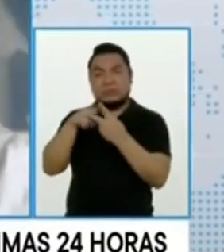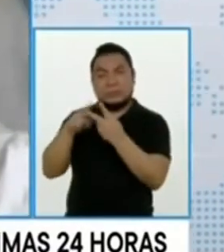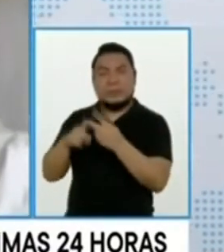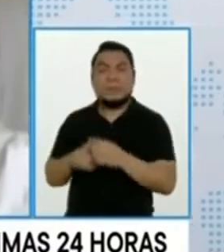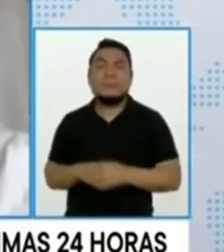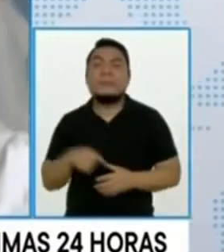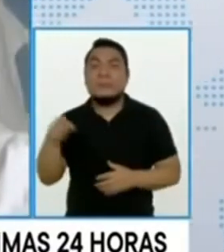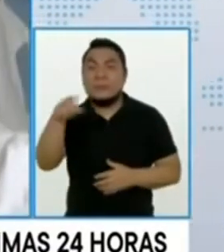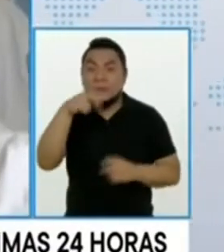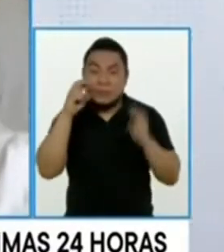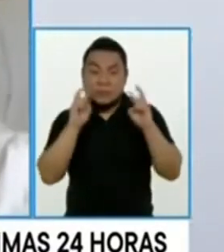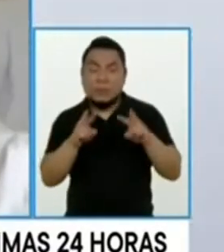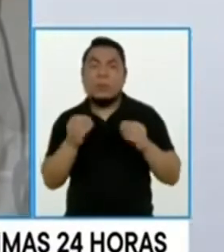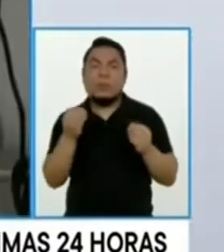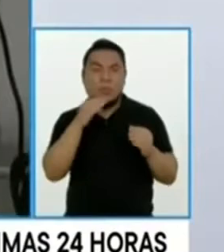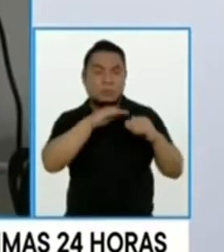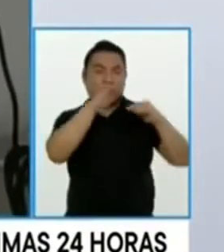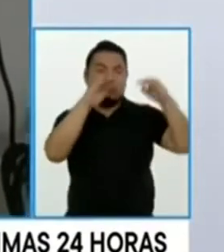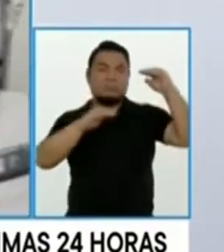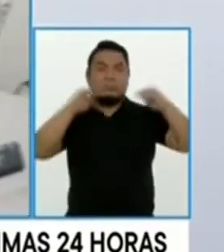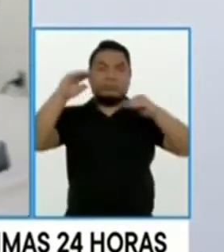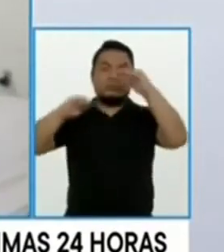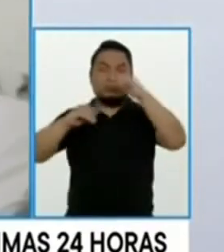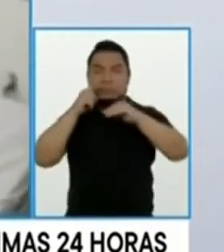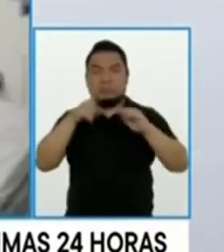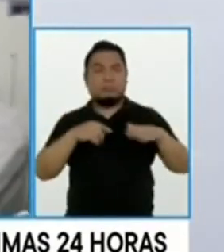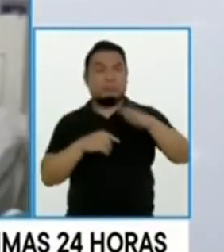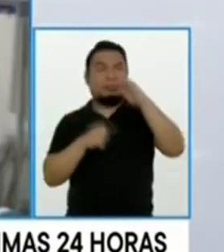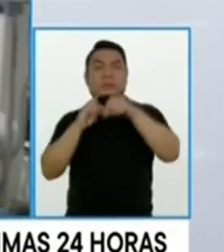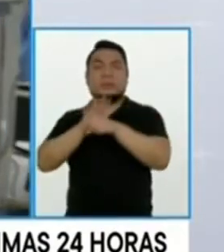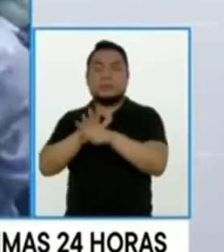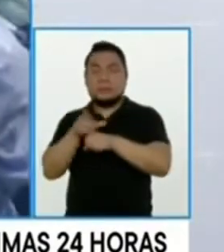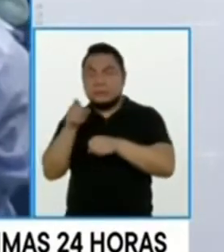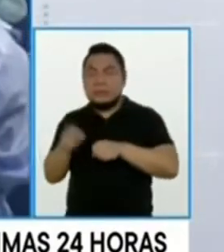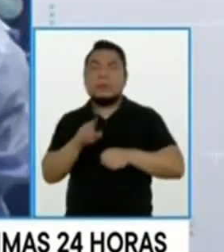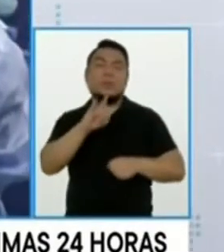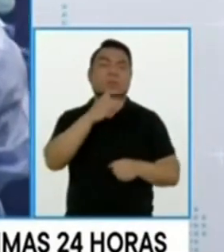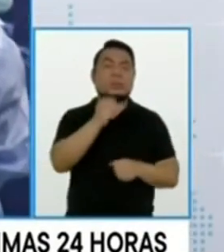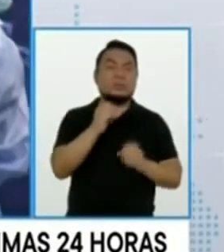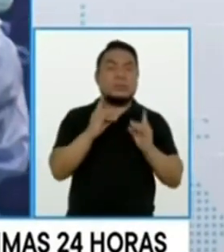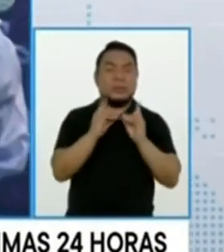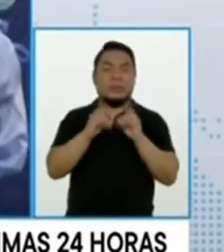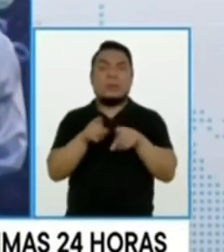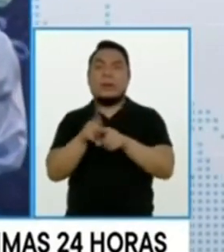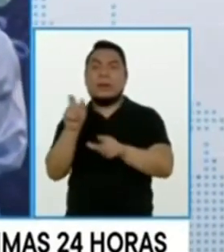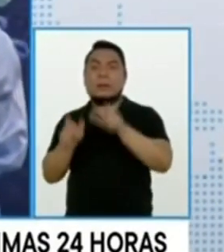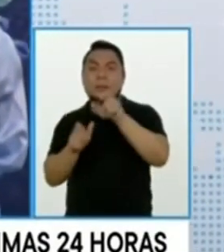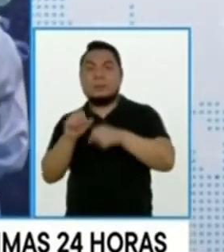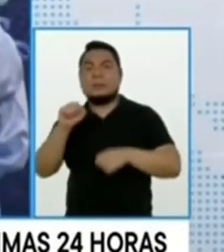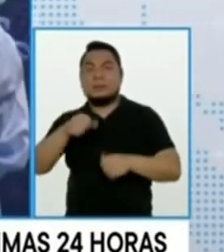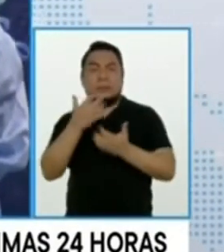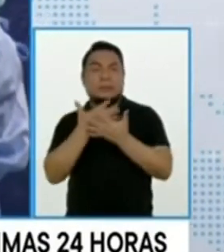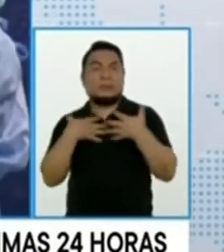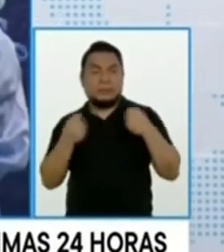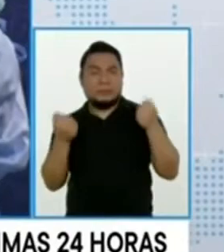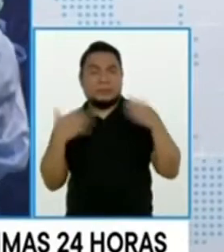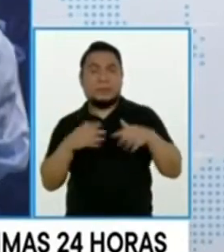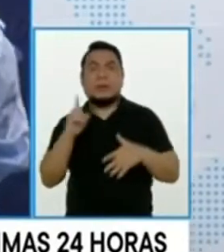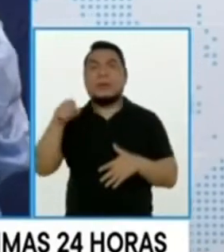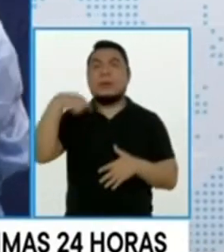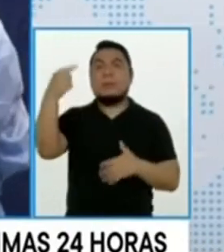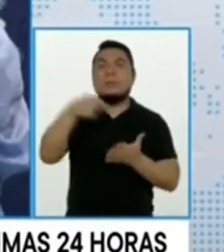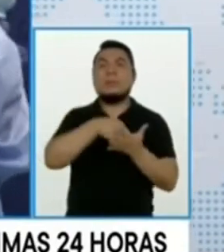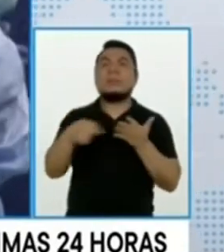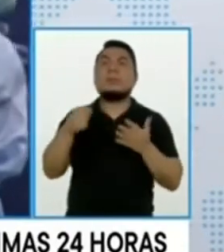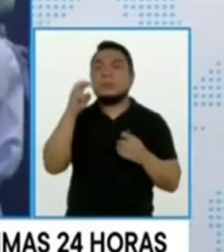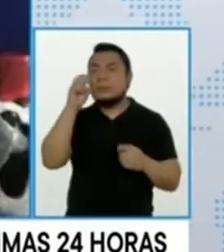ustedes están evaluando el comportamiento y los resultados que están ahí en cuanto a camas UCI, en cuanto a decesos y en cuanto a personas que han sido dadas de alta. En las próximas